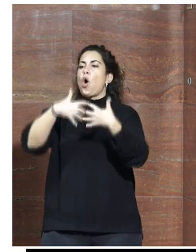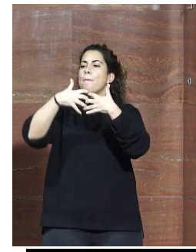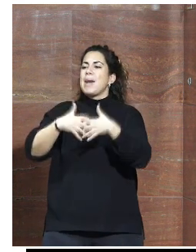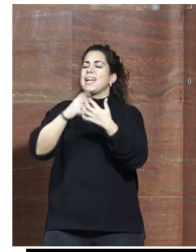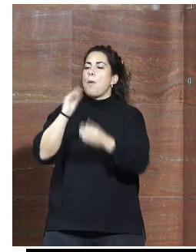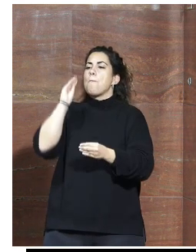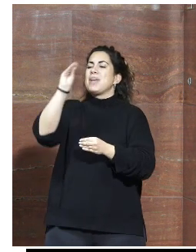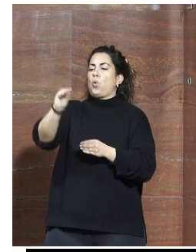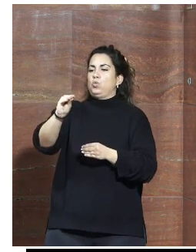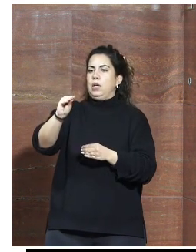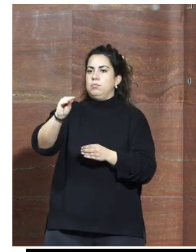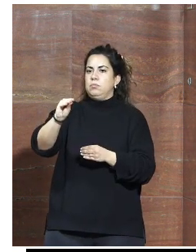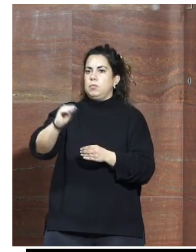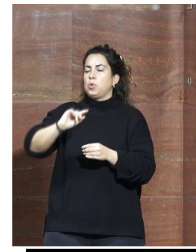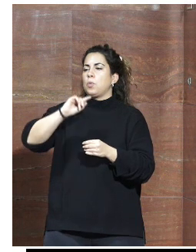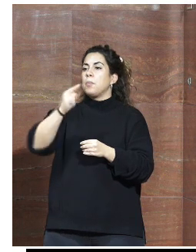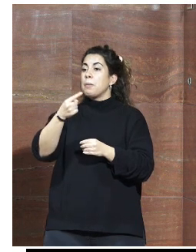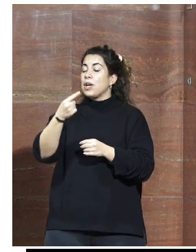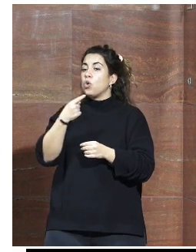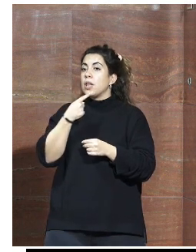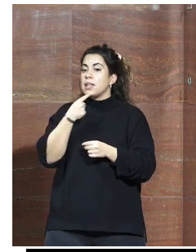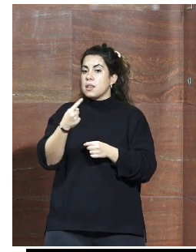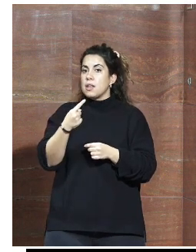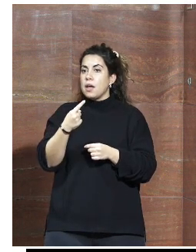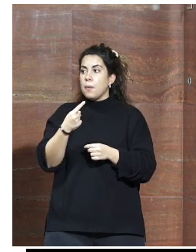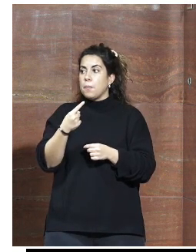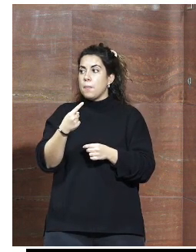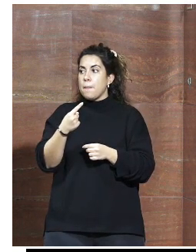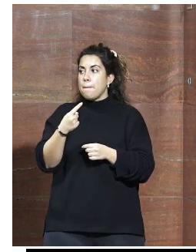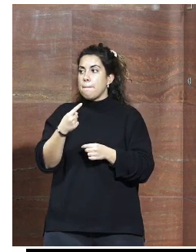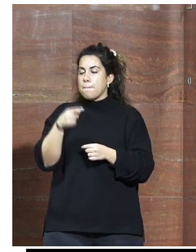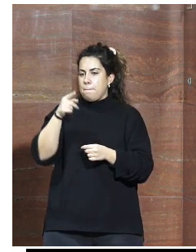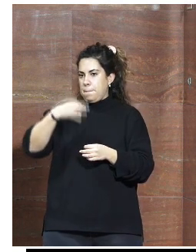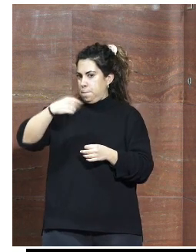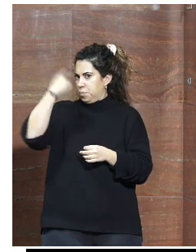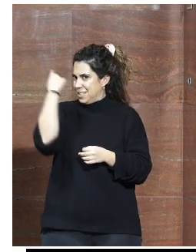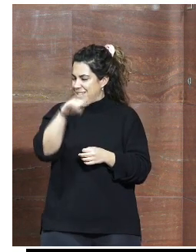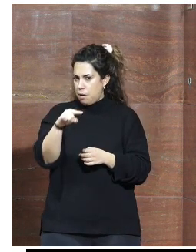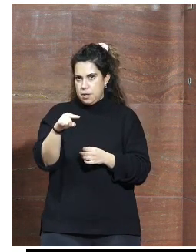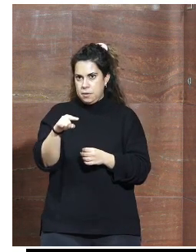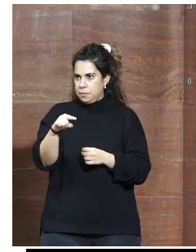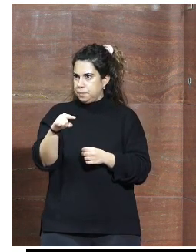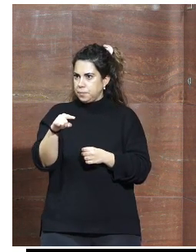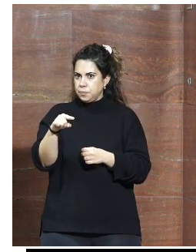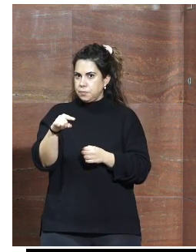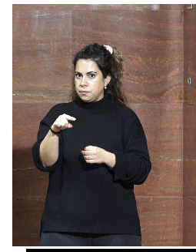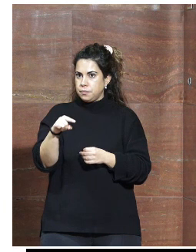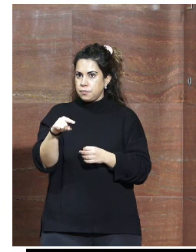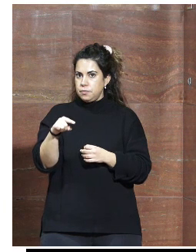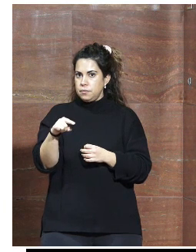en primer lugar, primero te indica algo que tienes que saber y si